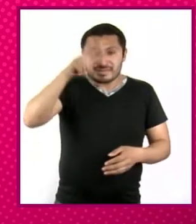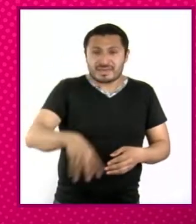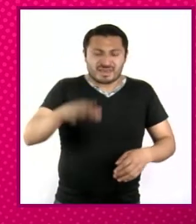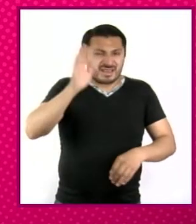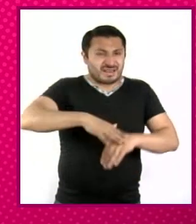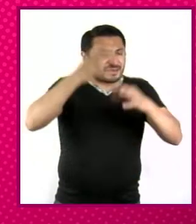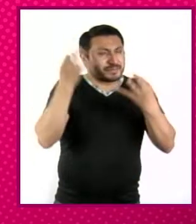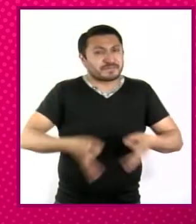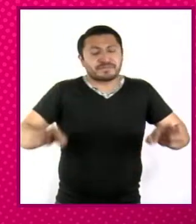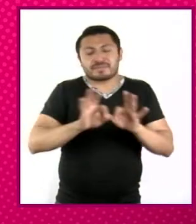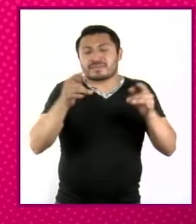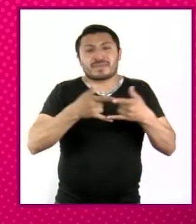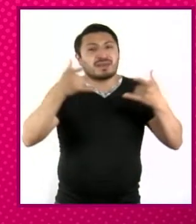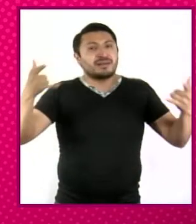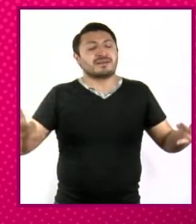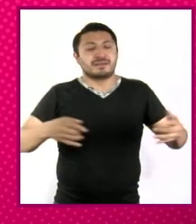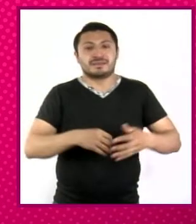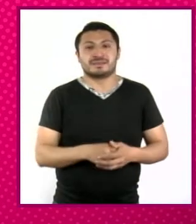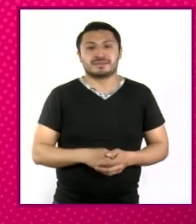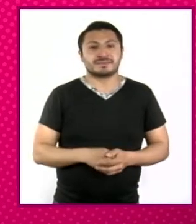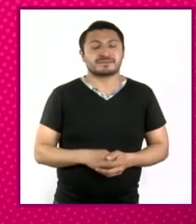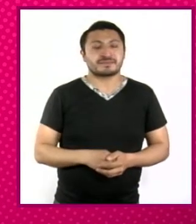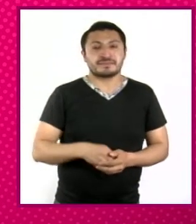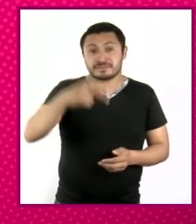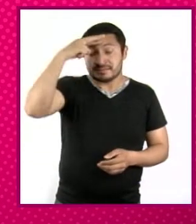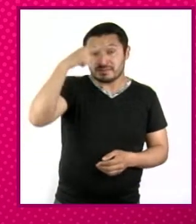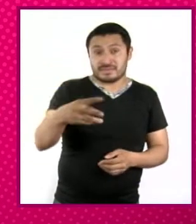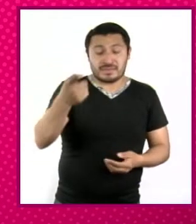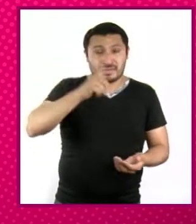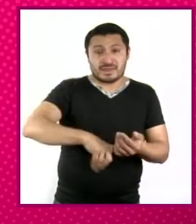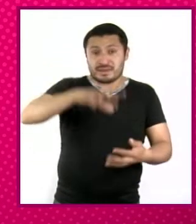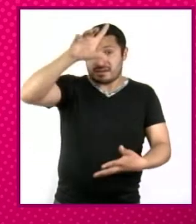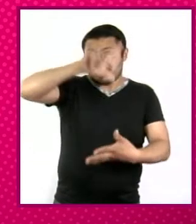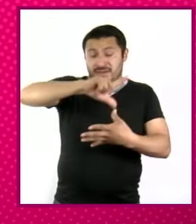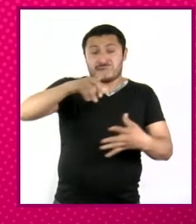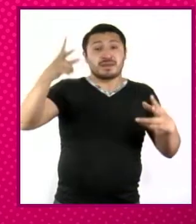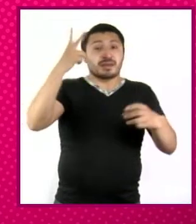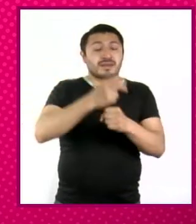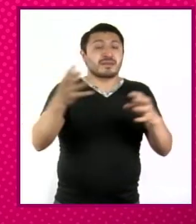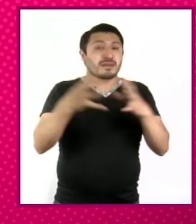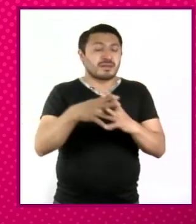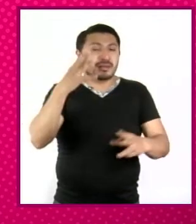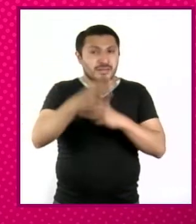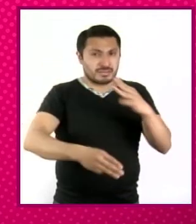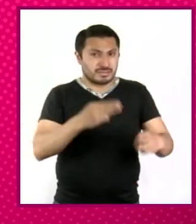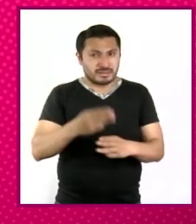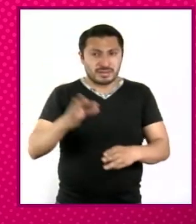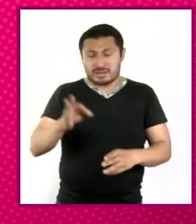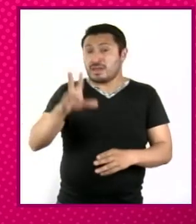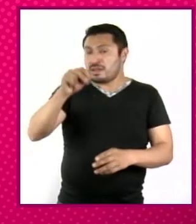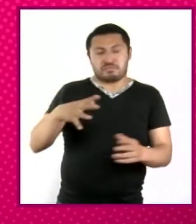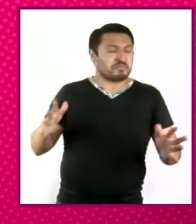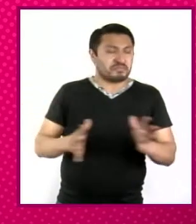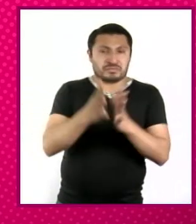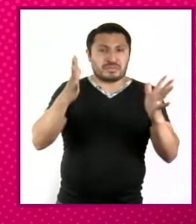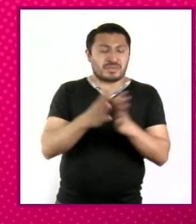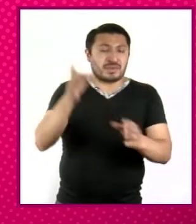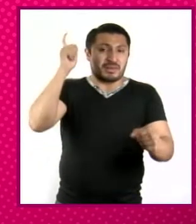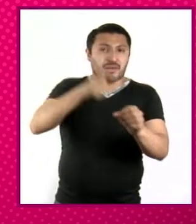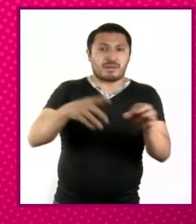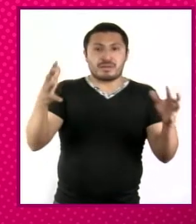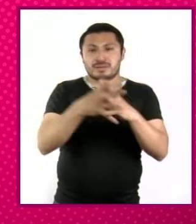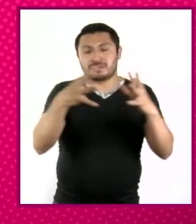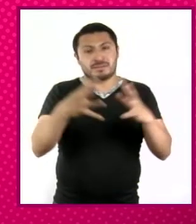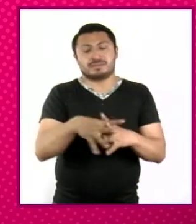de entender la historia. El papel de México y América Latina durante la Segunda Guerra Mundial, si bien ellos no participaron directamente en el